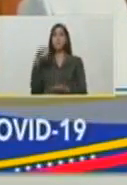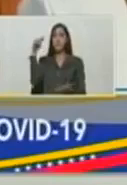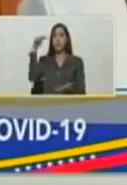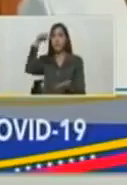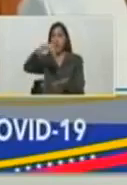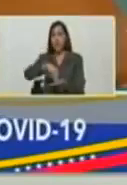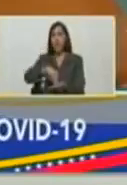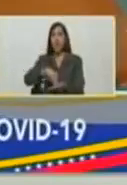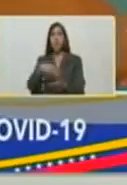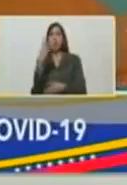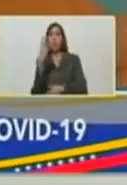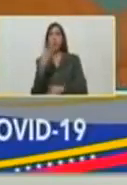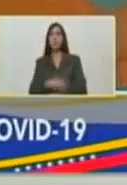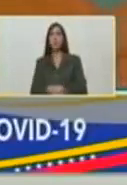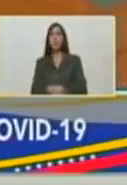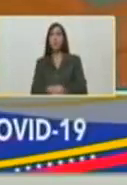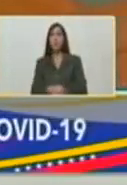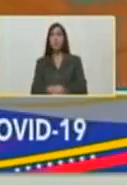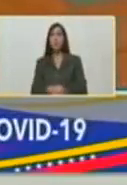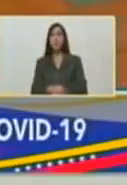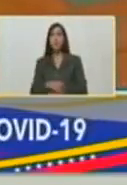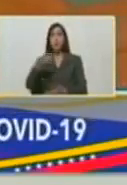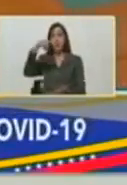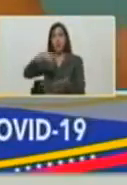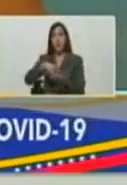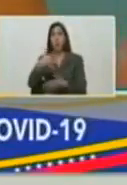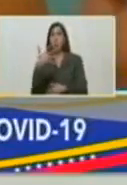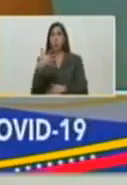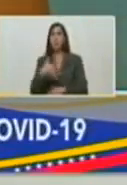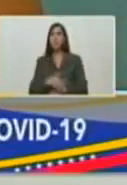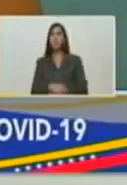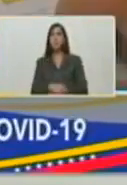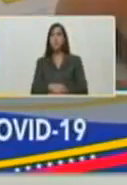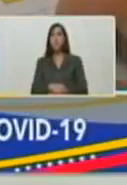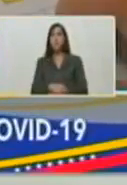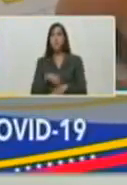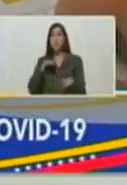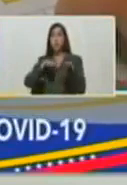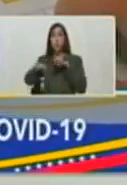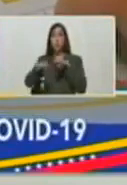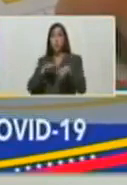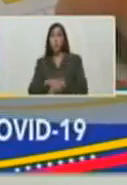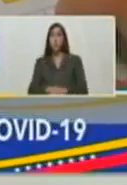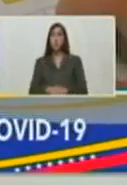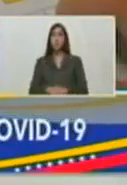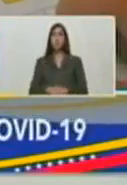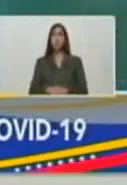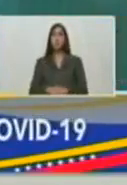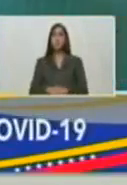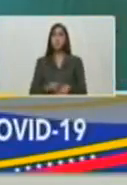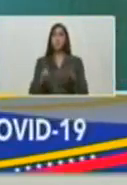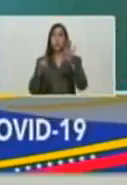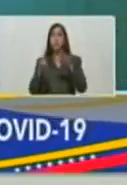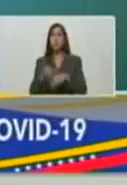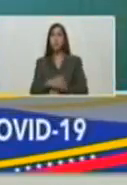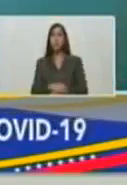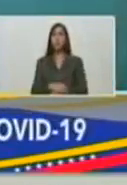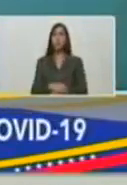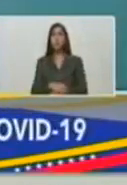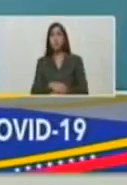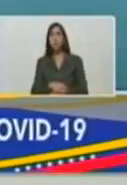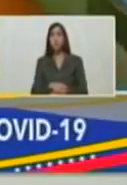cuarto lugar, Carabobo quinto lugar, Cojedes sexto lugar